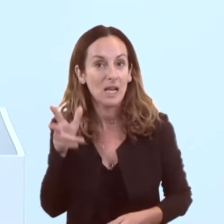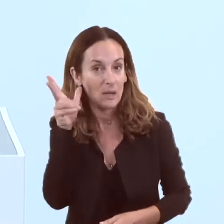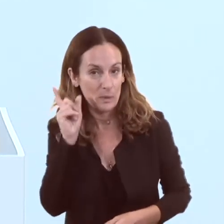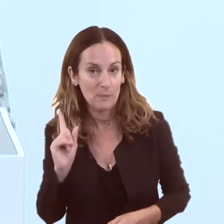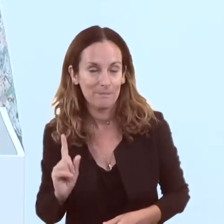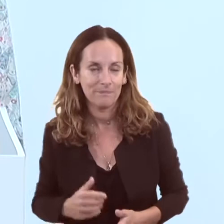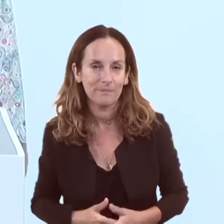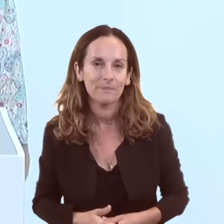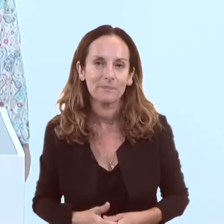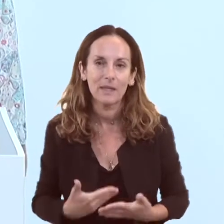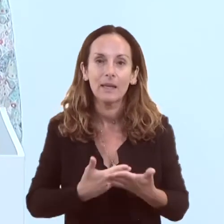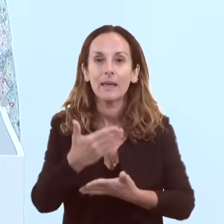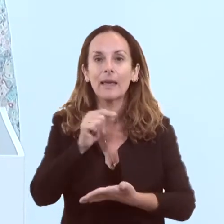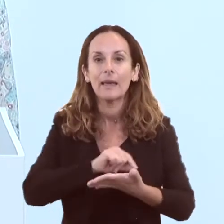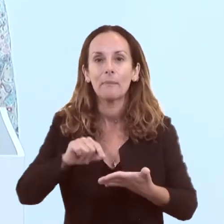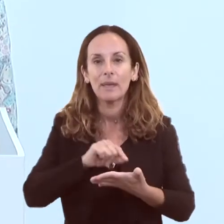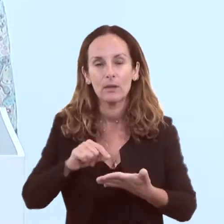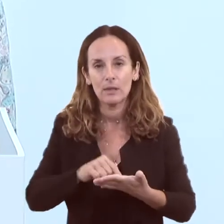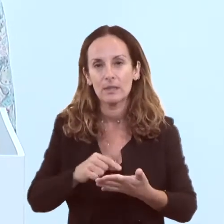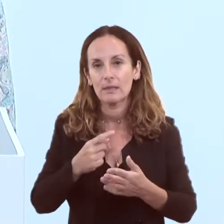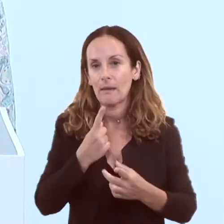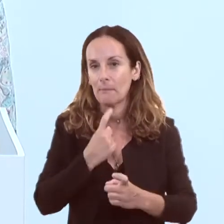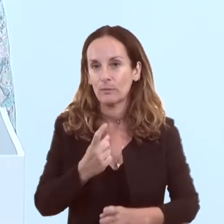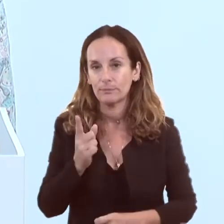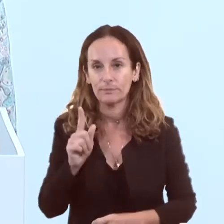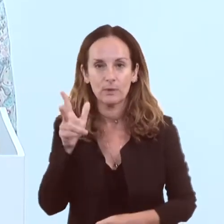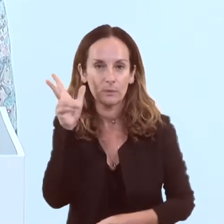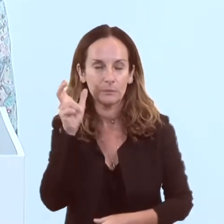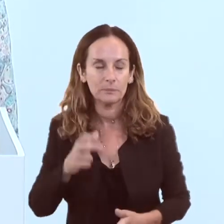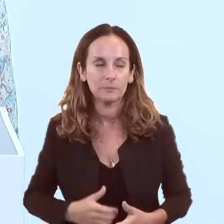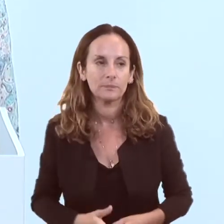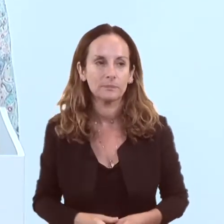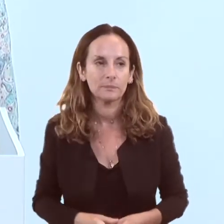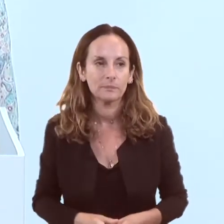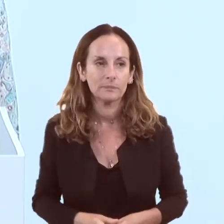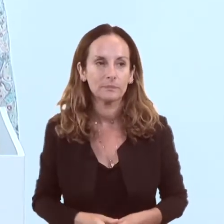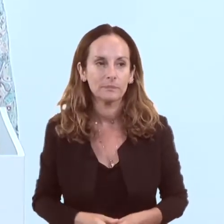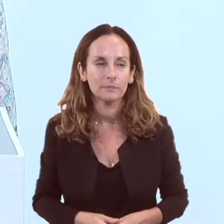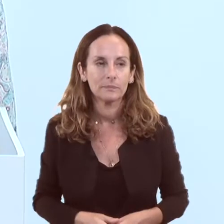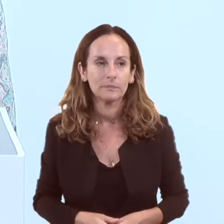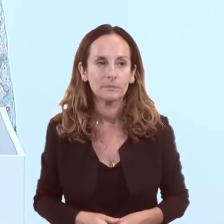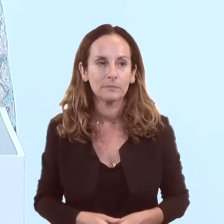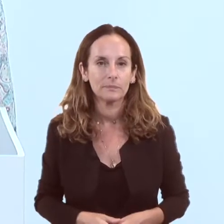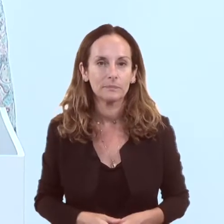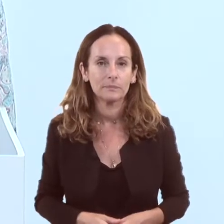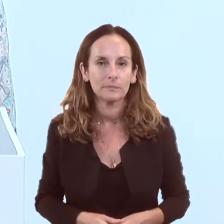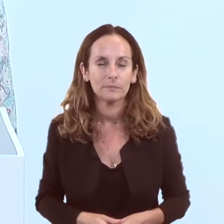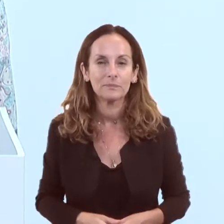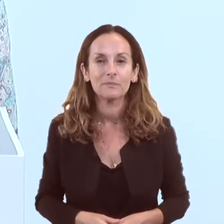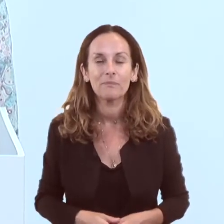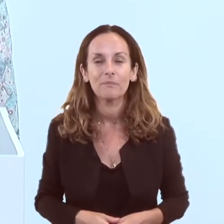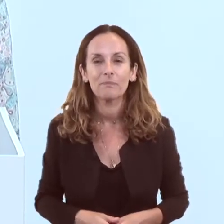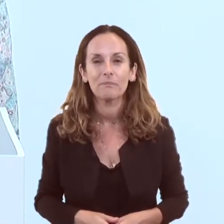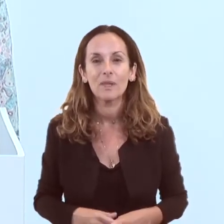Pero bueno De dónde viene el título del último disco libertad una vinculación personal